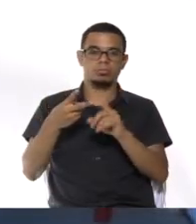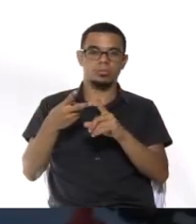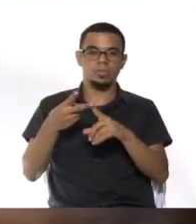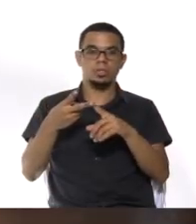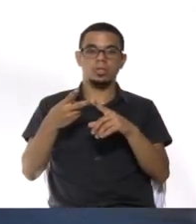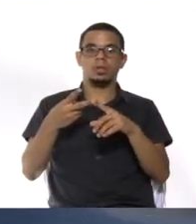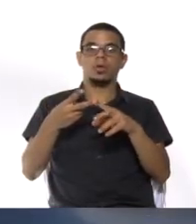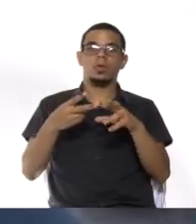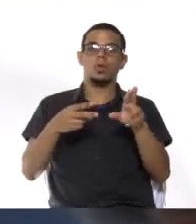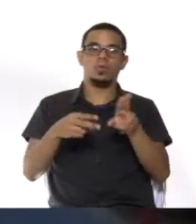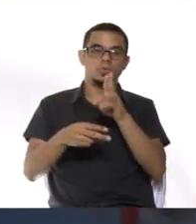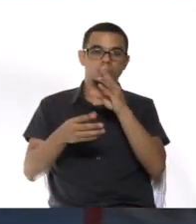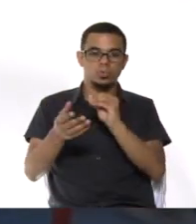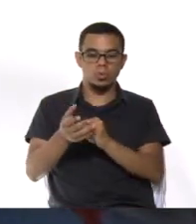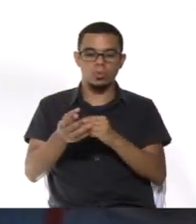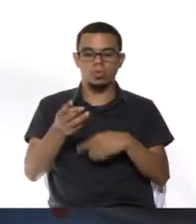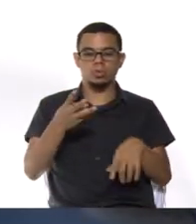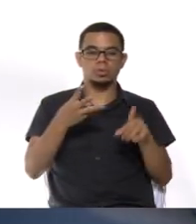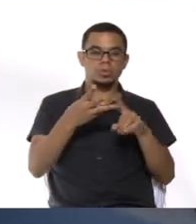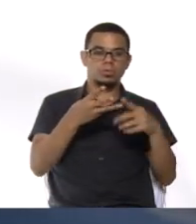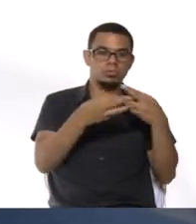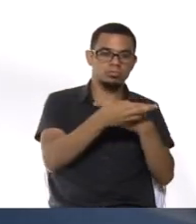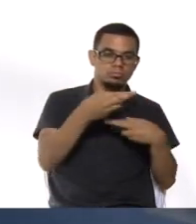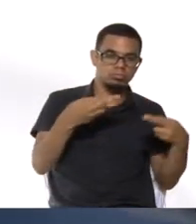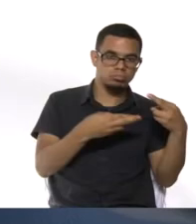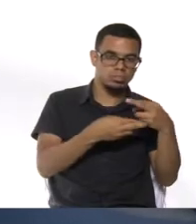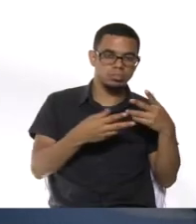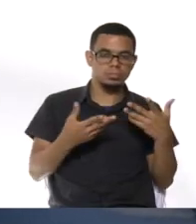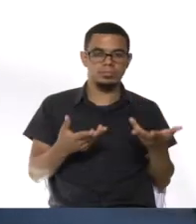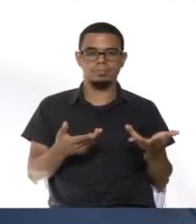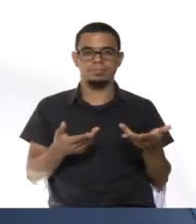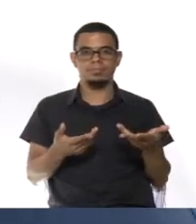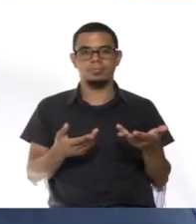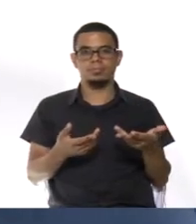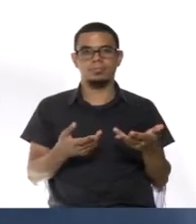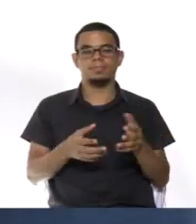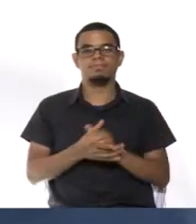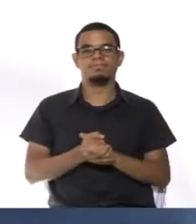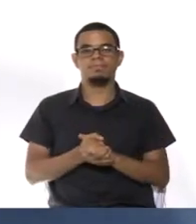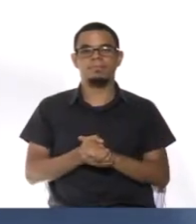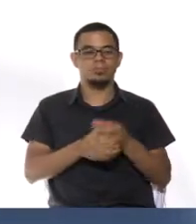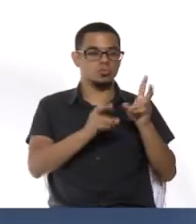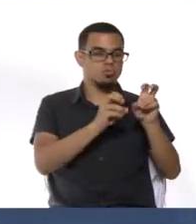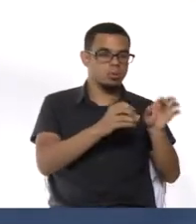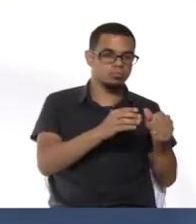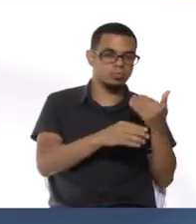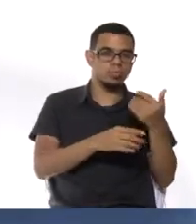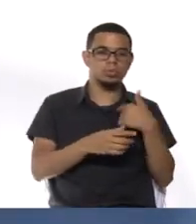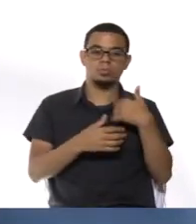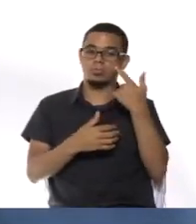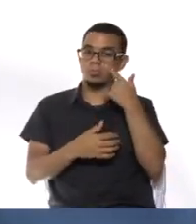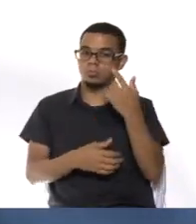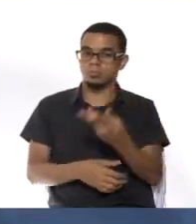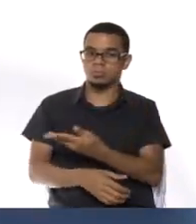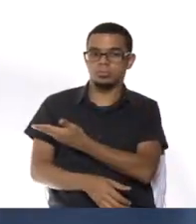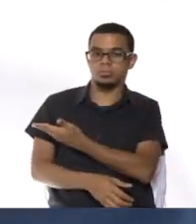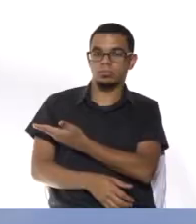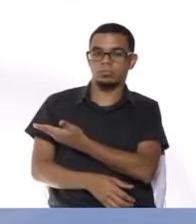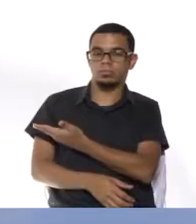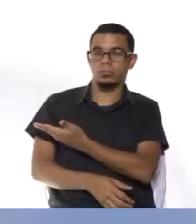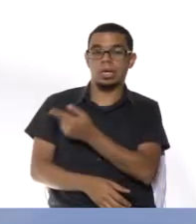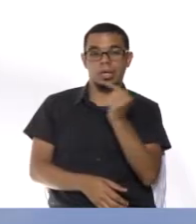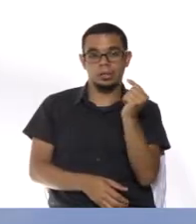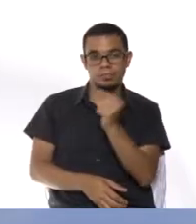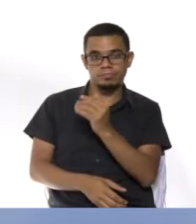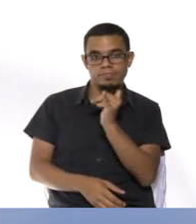R, que era reducir, reciclar, reutilizar. Lleva un título, luego lleva un desarrollo, que es el tema en